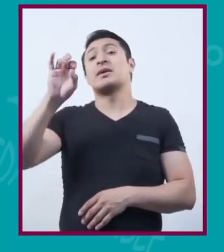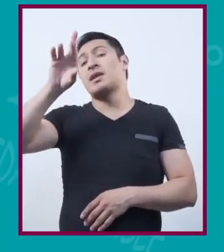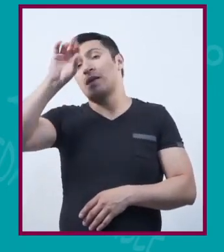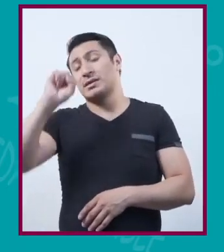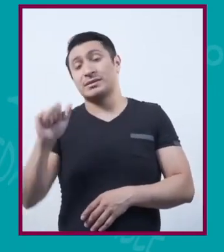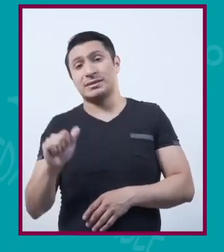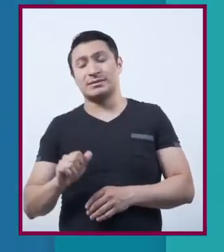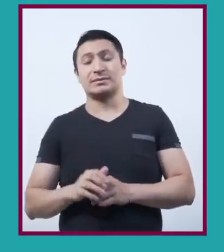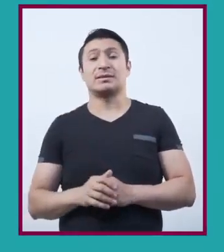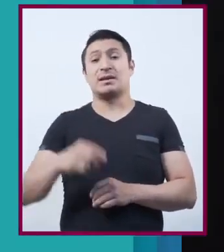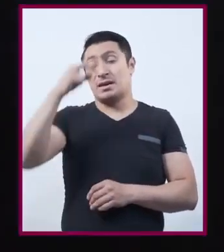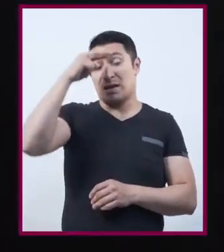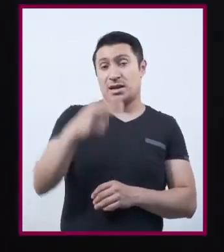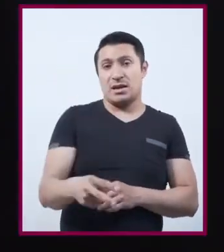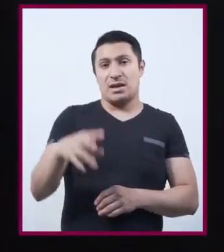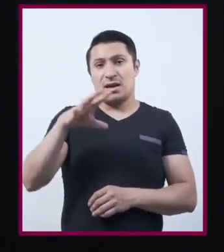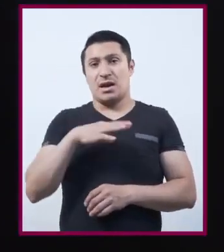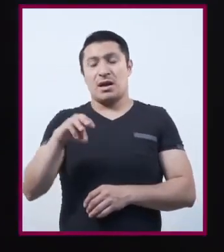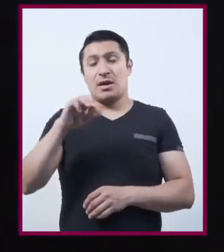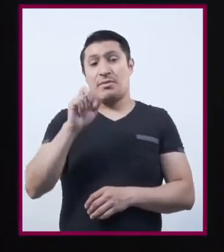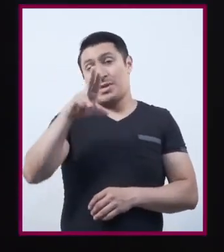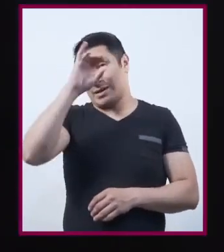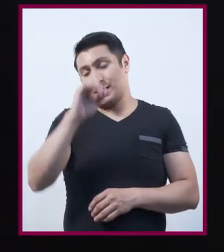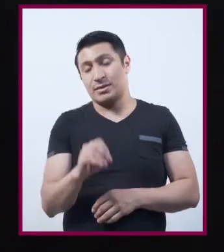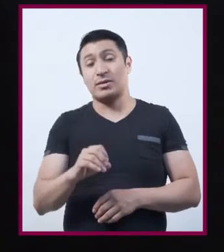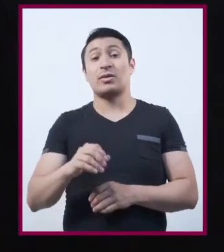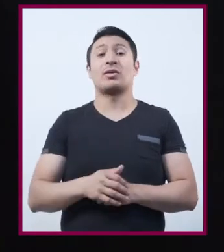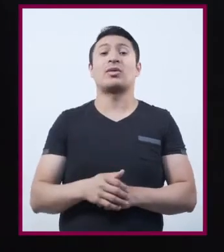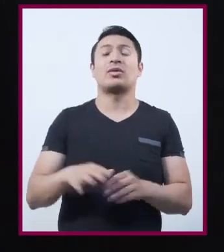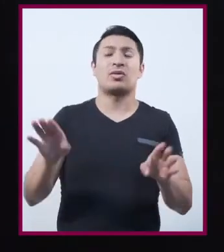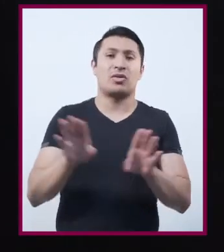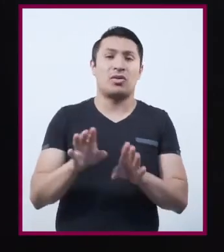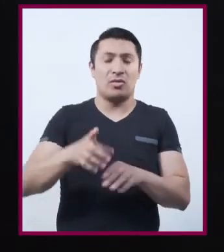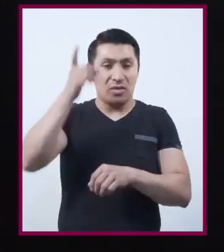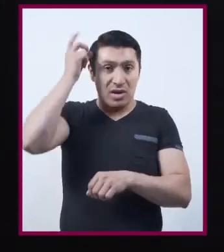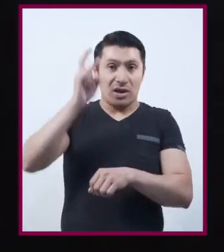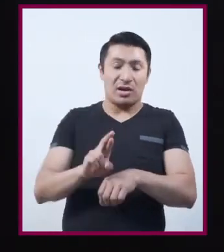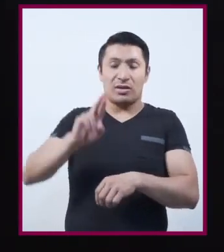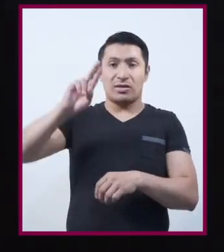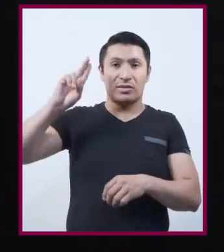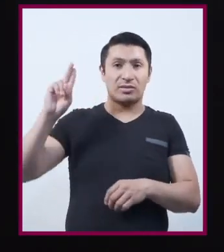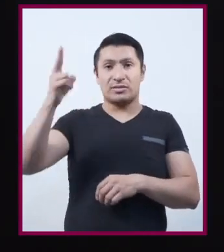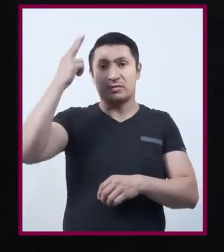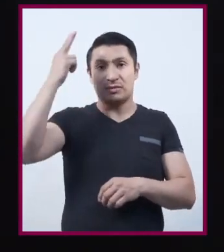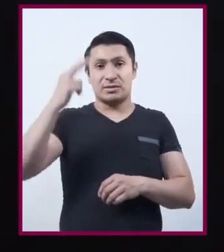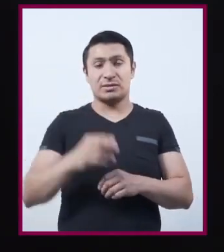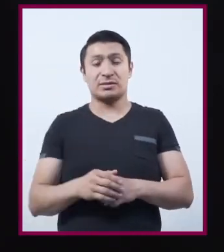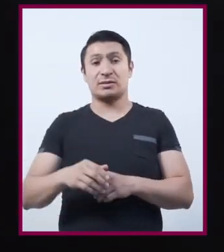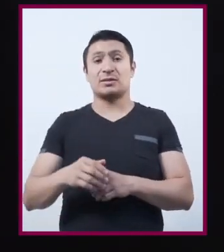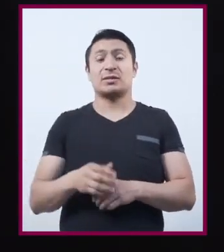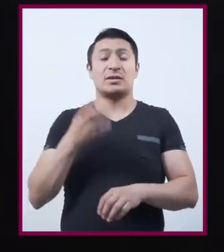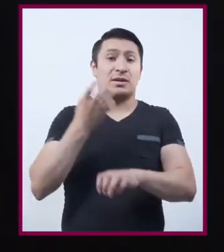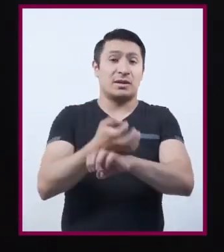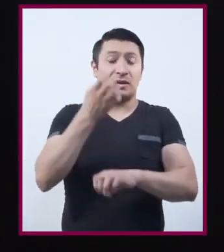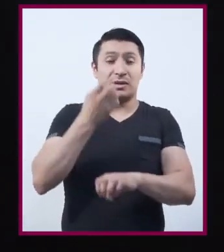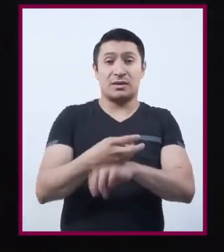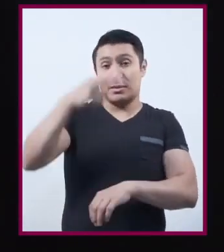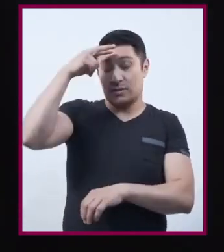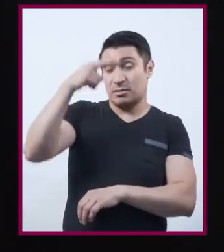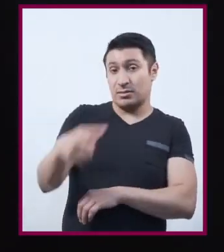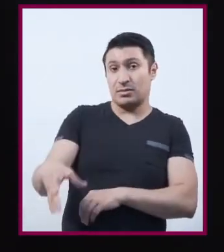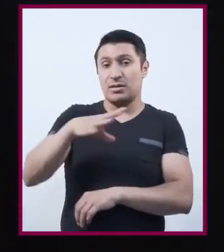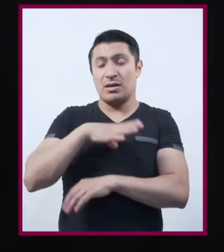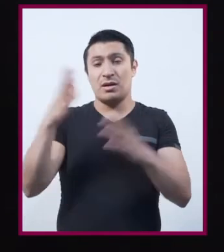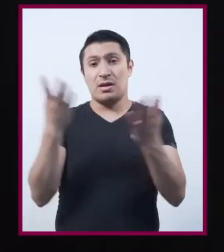Tovar y de Teresa. En México, Marco Antonio Morales Gómez, como rector de la Universidad Autónoma del Estado de